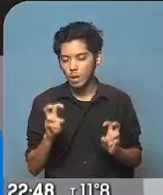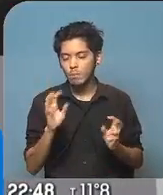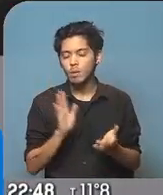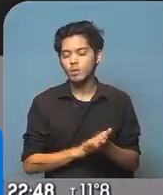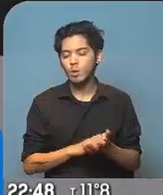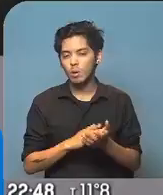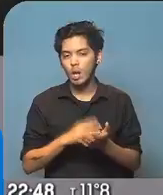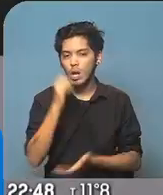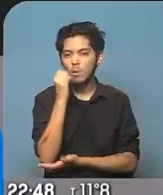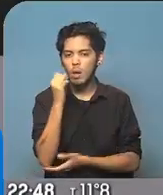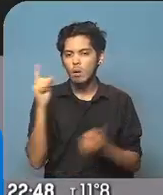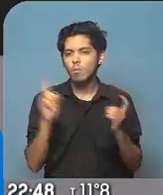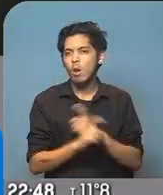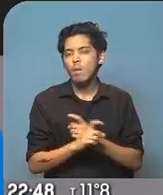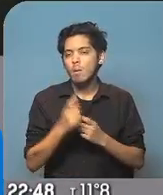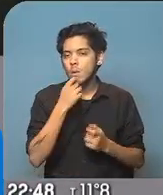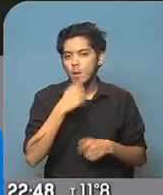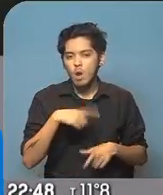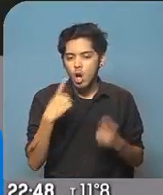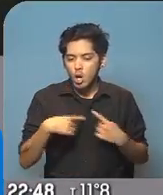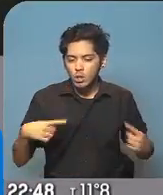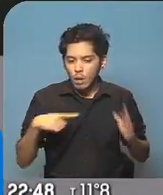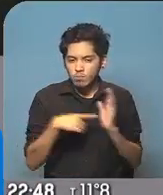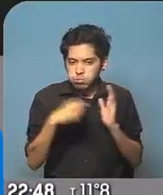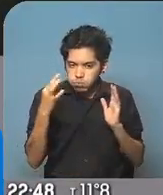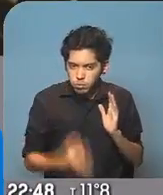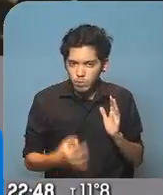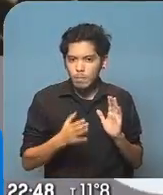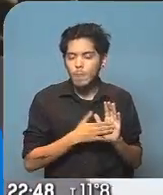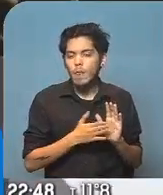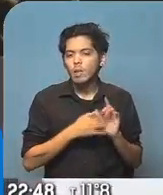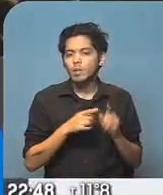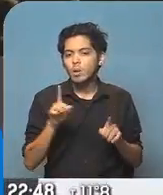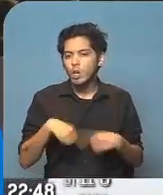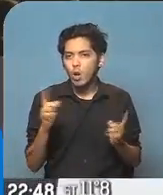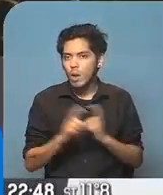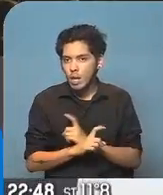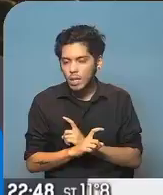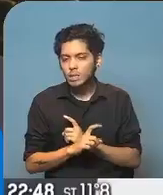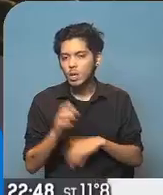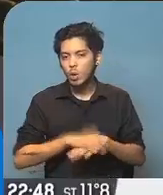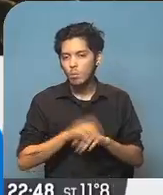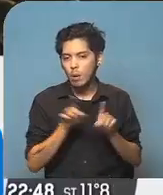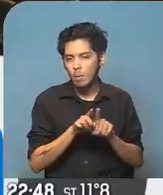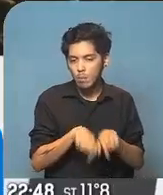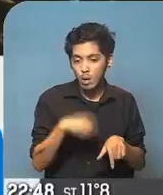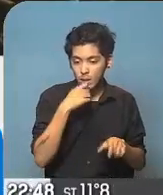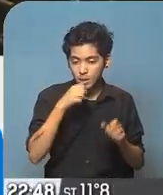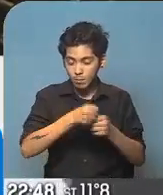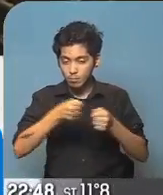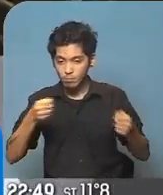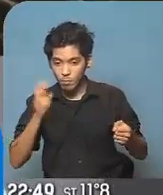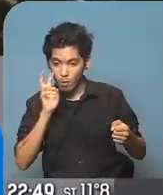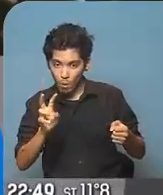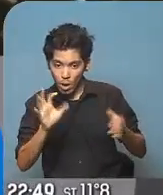crisis a veces hay cosas puntuales que, si bien no son la causante de la crisis, es como que se corre el telón y se ve la crisis